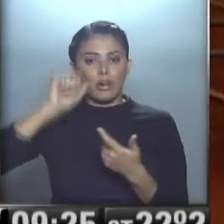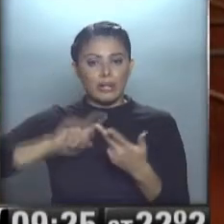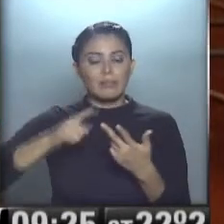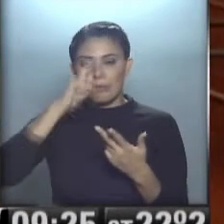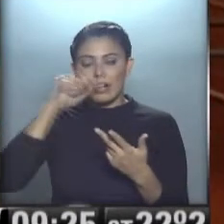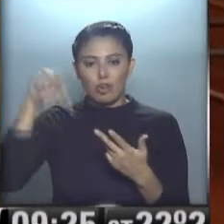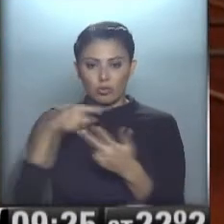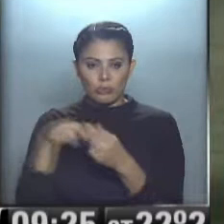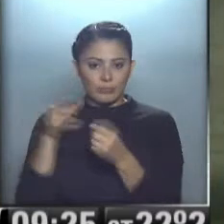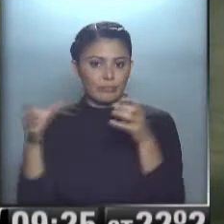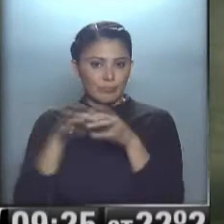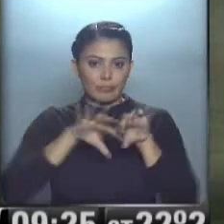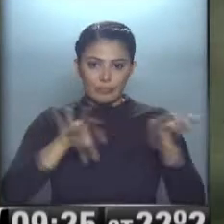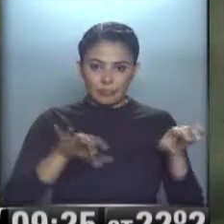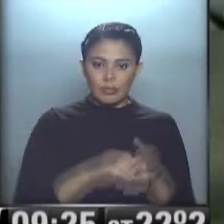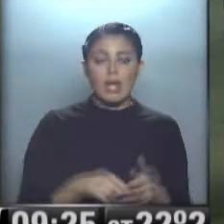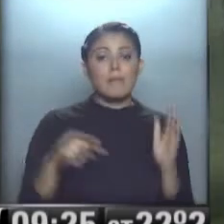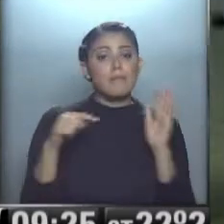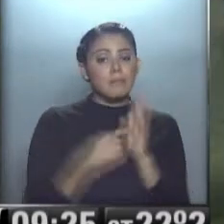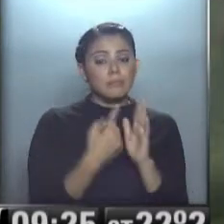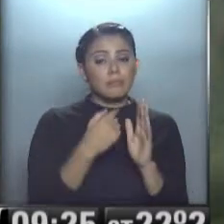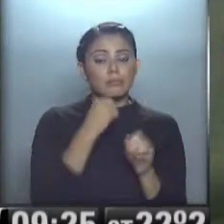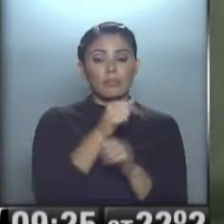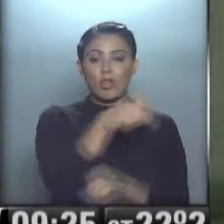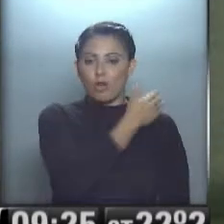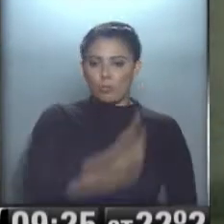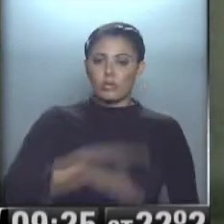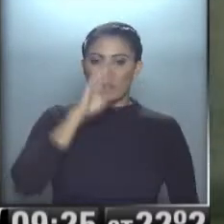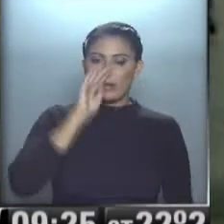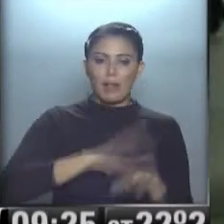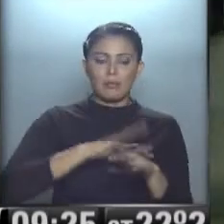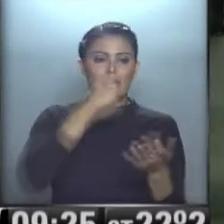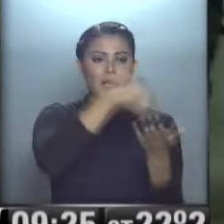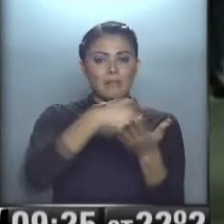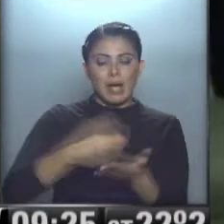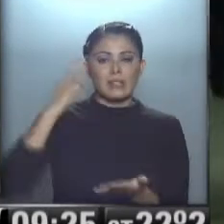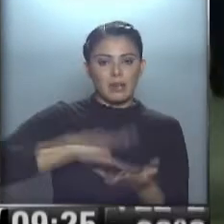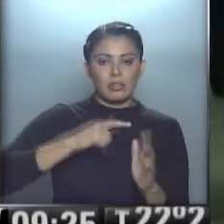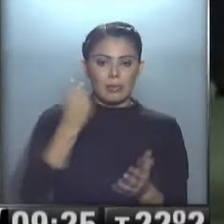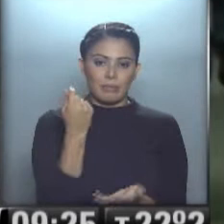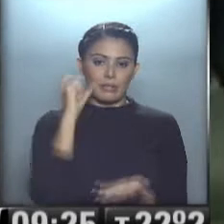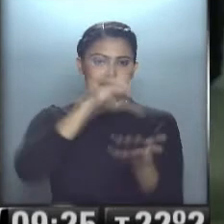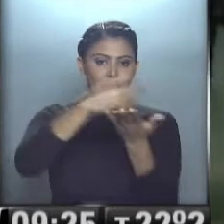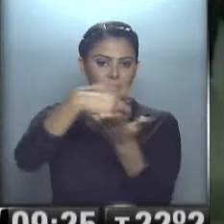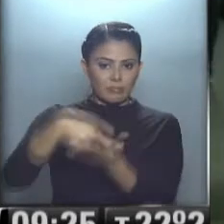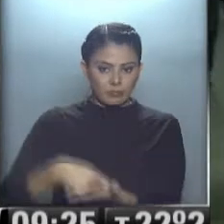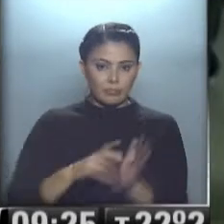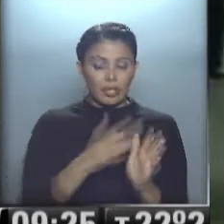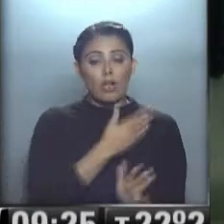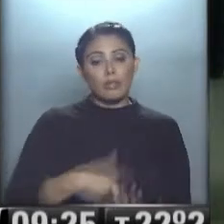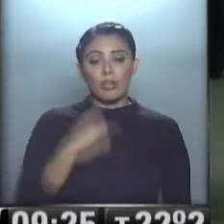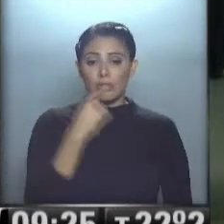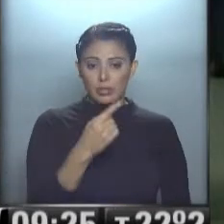La medida no modificó el esquema vigente donde el Estado se encarga de pagar salarios y realizar las inversiones. Desde el gobierno afirman que